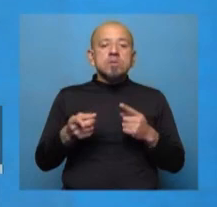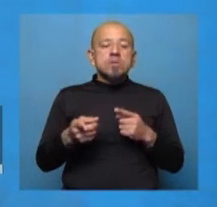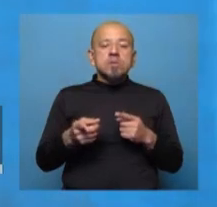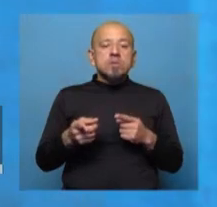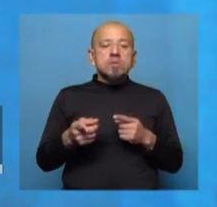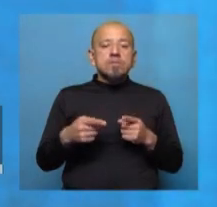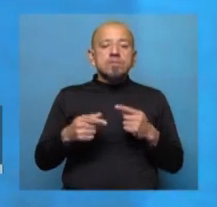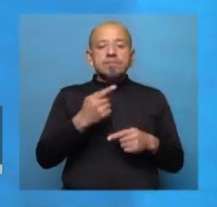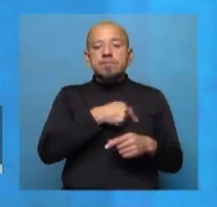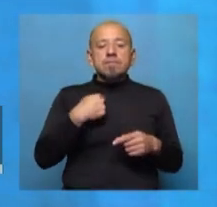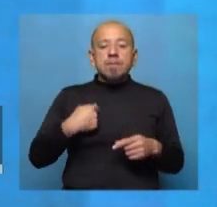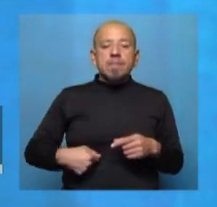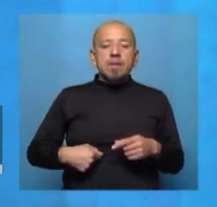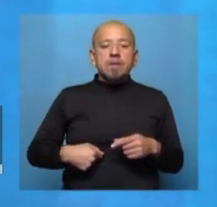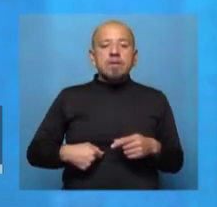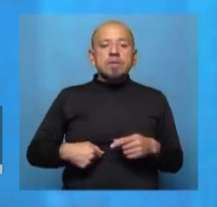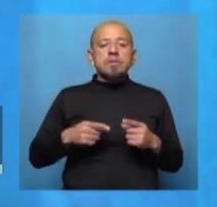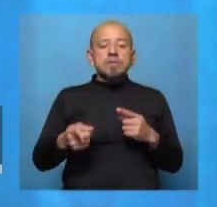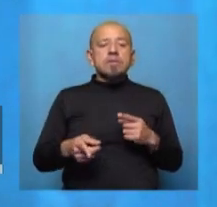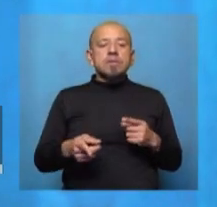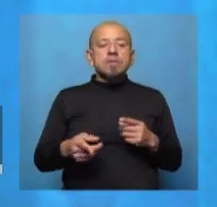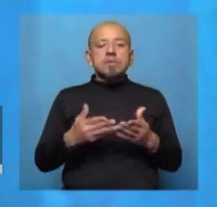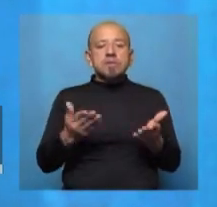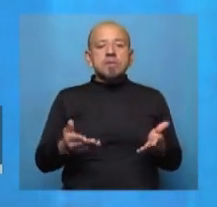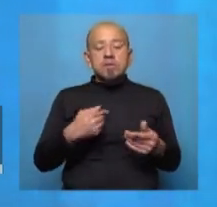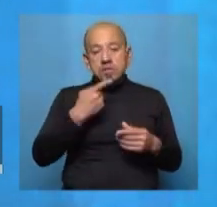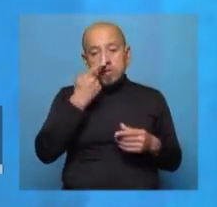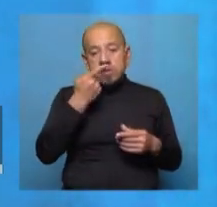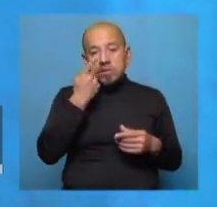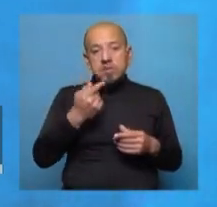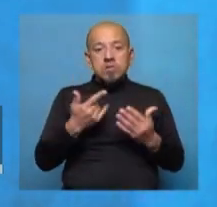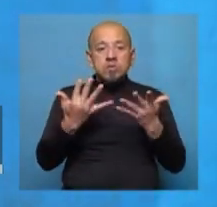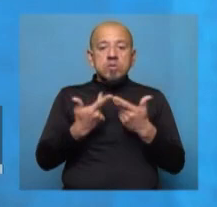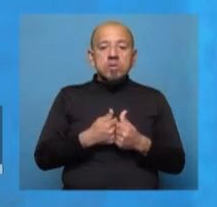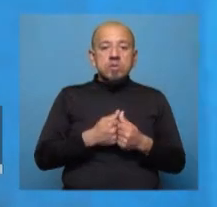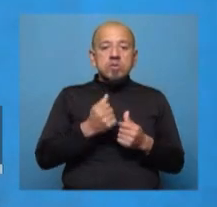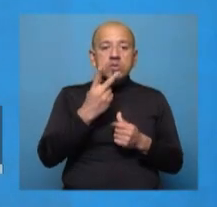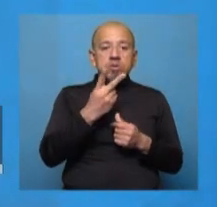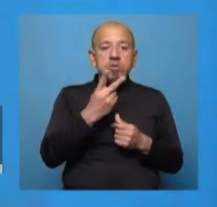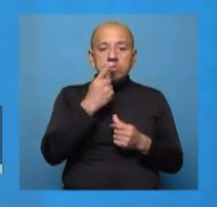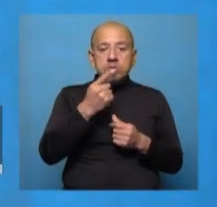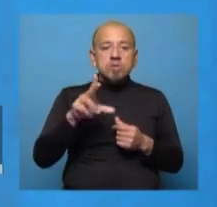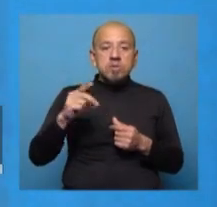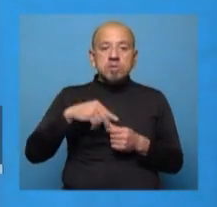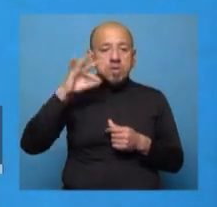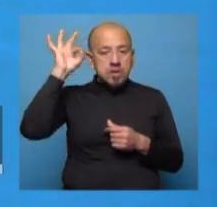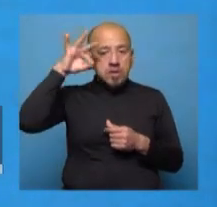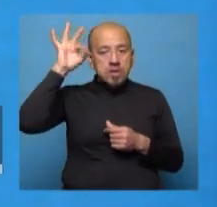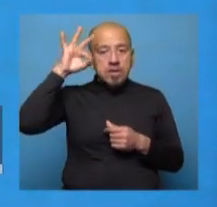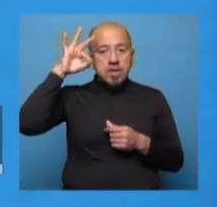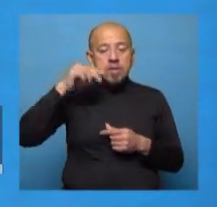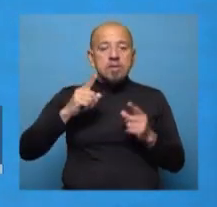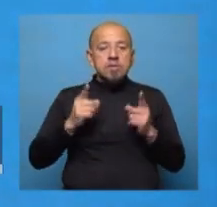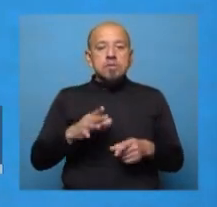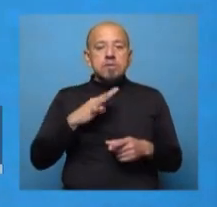precisamente china había empezado a expresar su interés en organizar el Mundial del 2030 Gran Bretaña también o